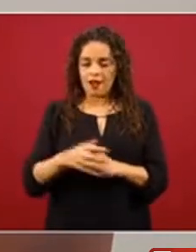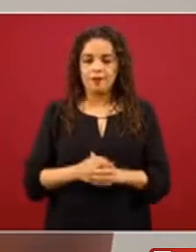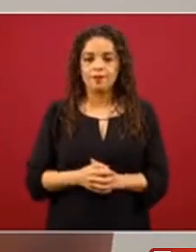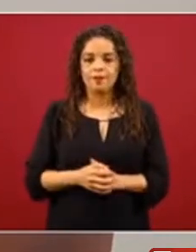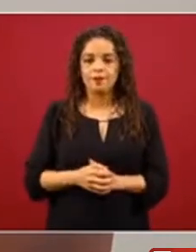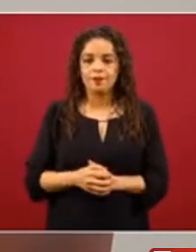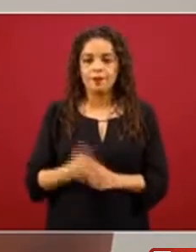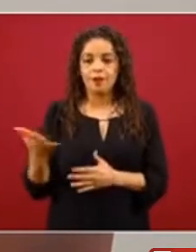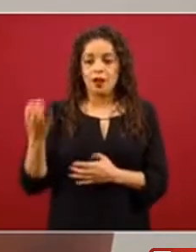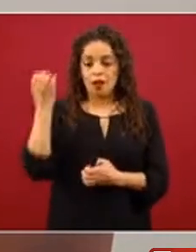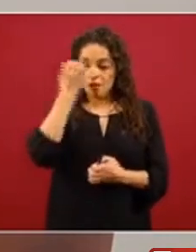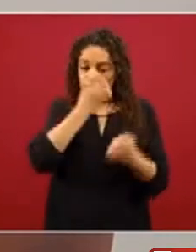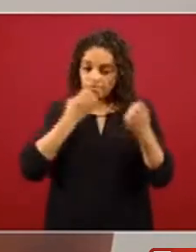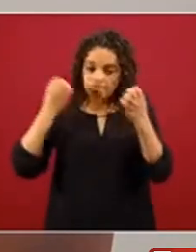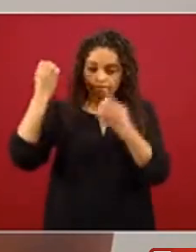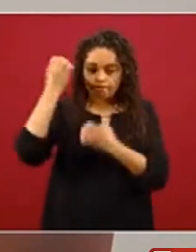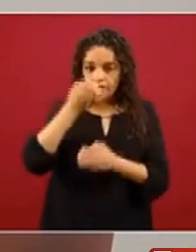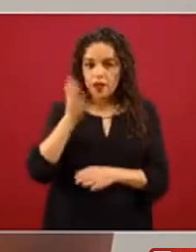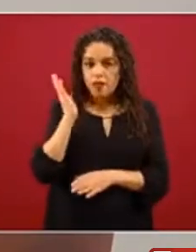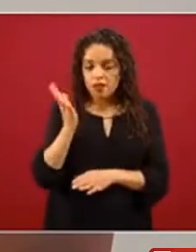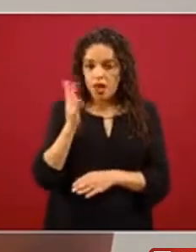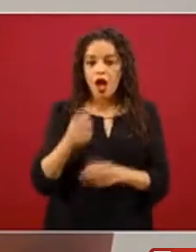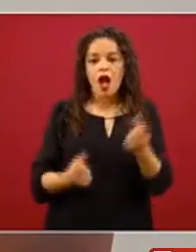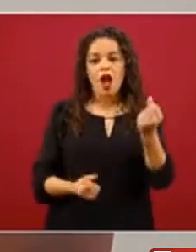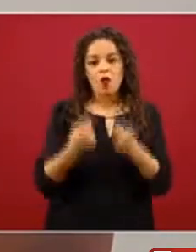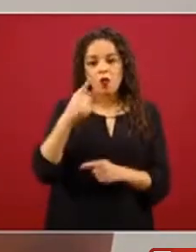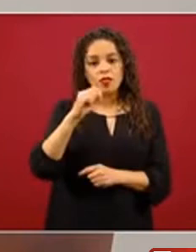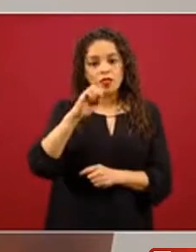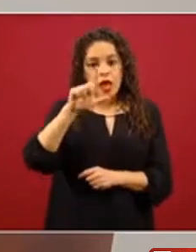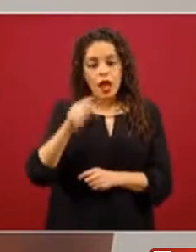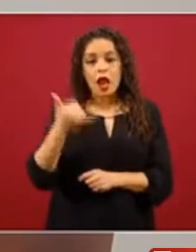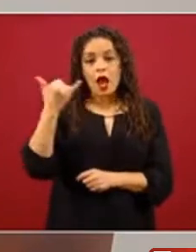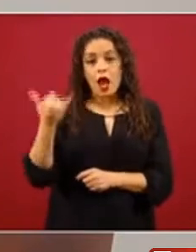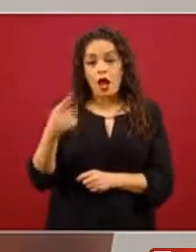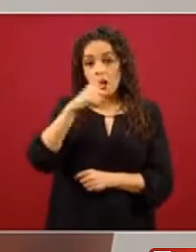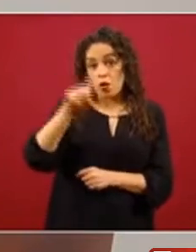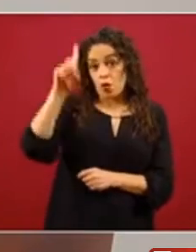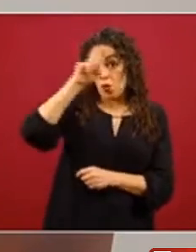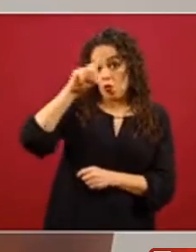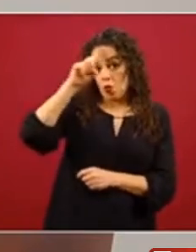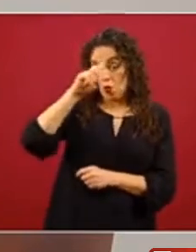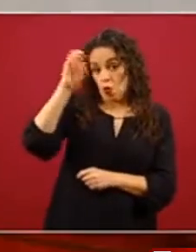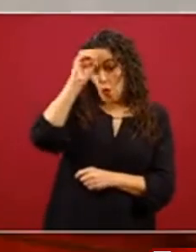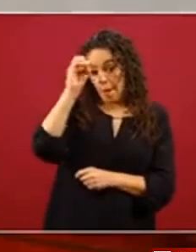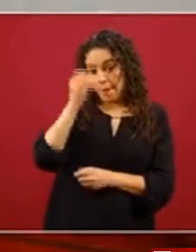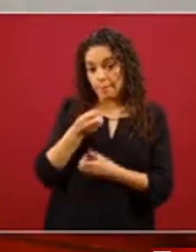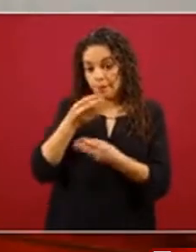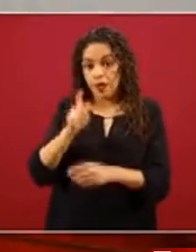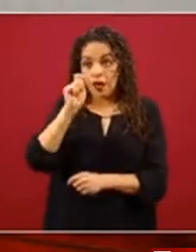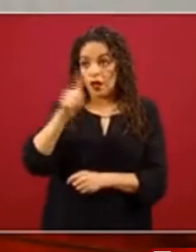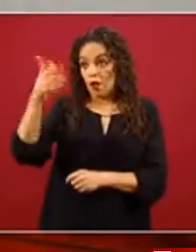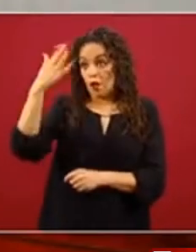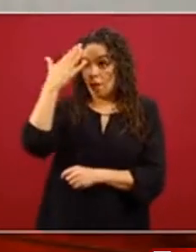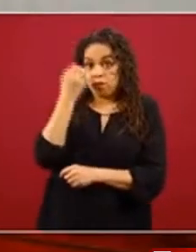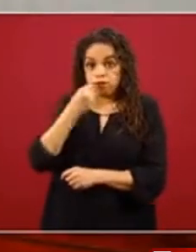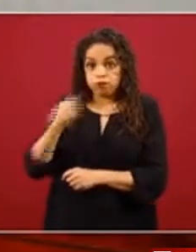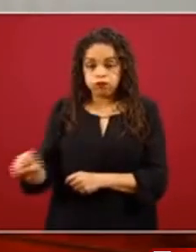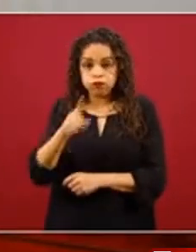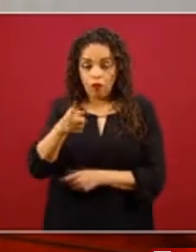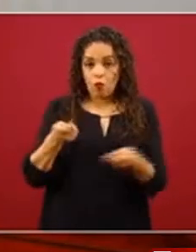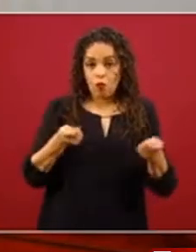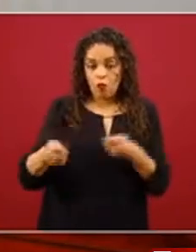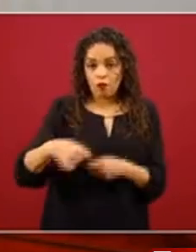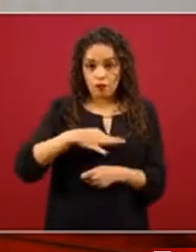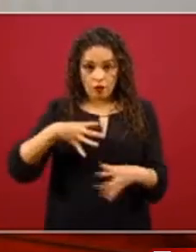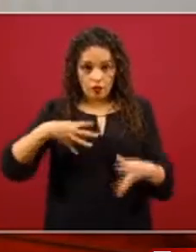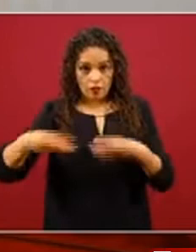algunas telas y con la opinión del grupo de expertos de control de infecciones sobre los factores